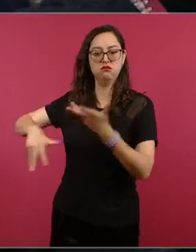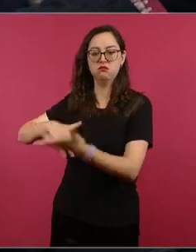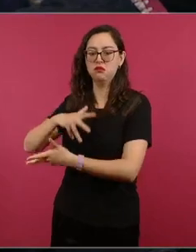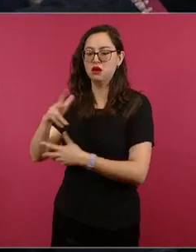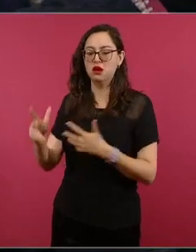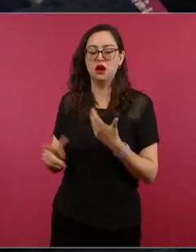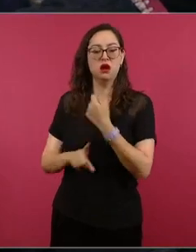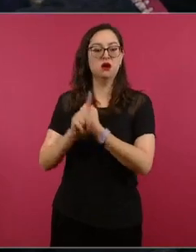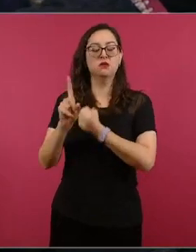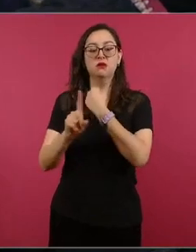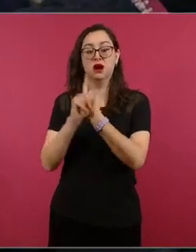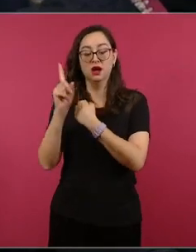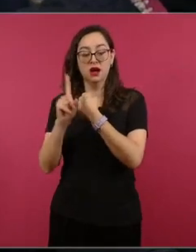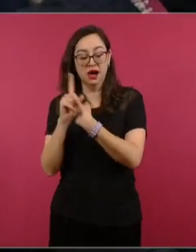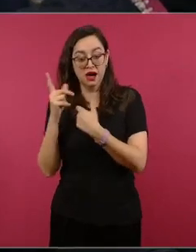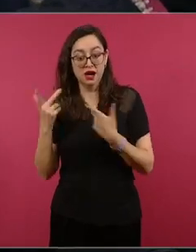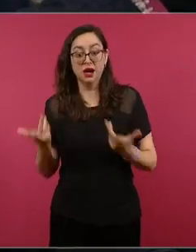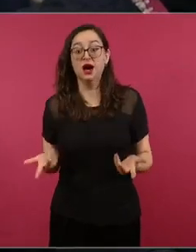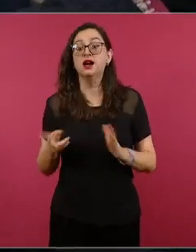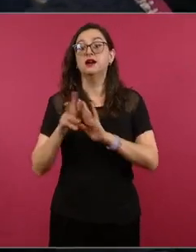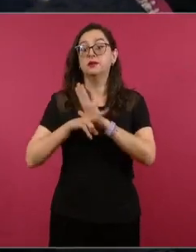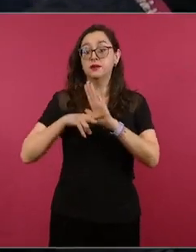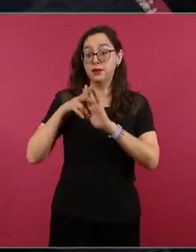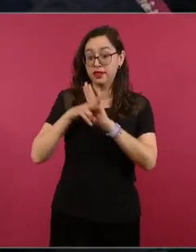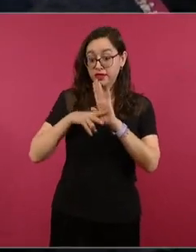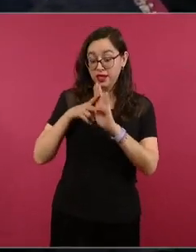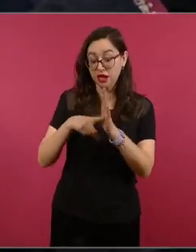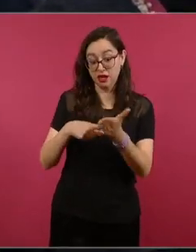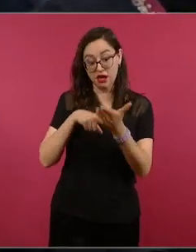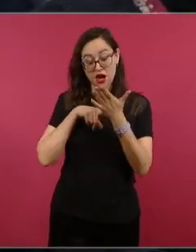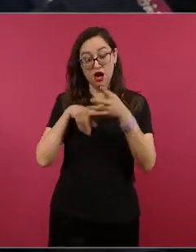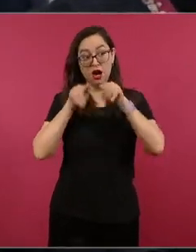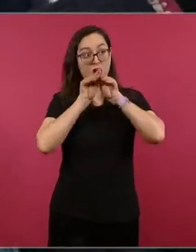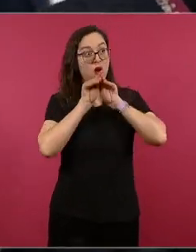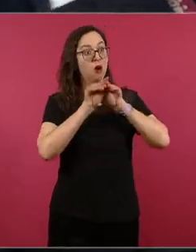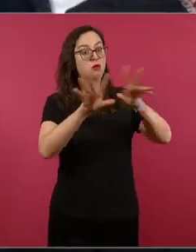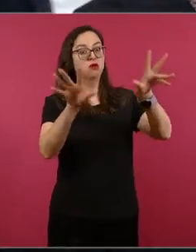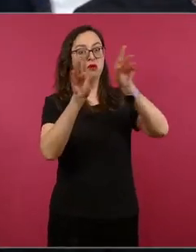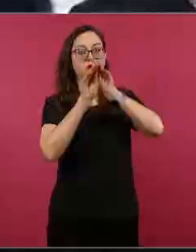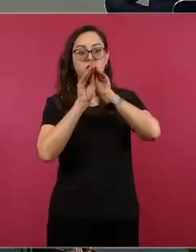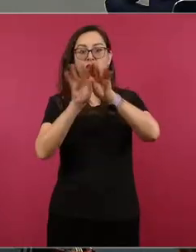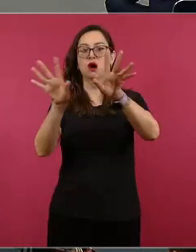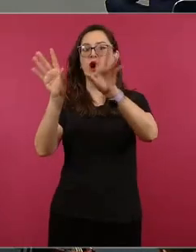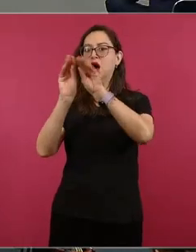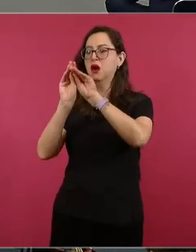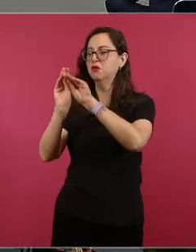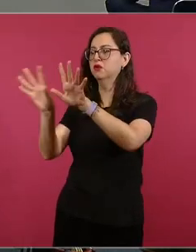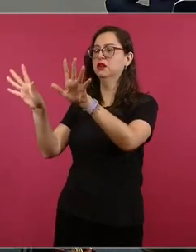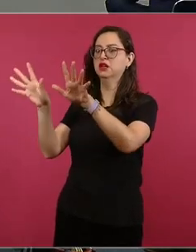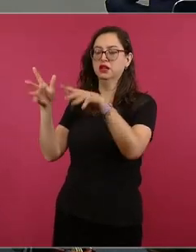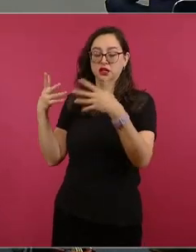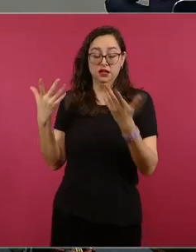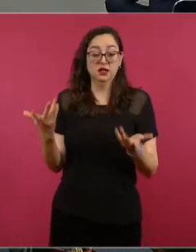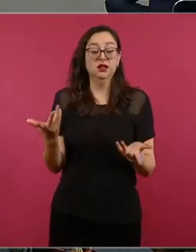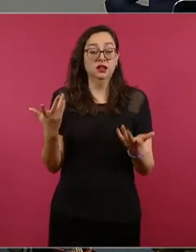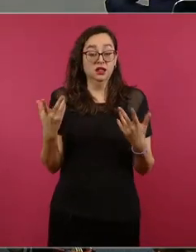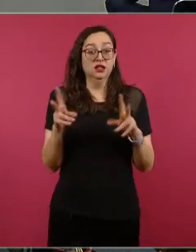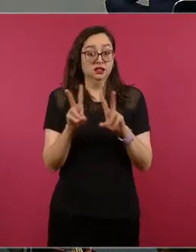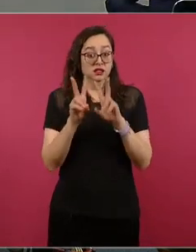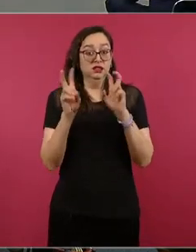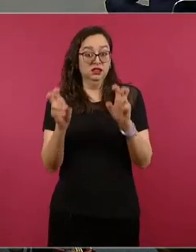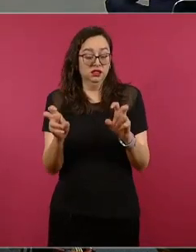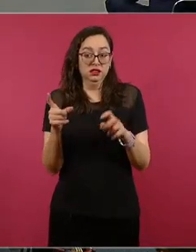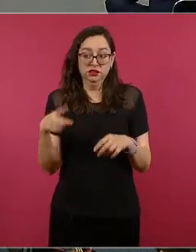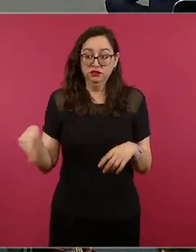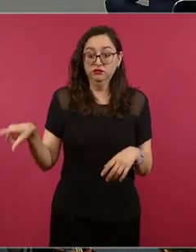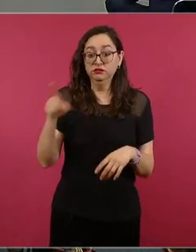de violencia. Hay incluso ya algunos videos que han publicado, digo, para no hacerles publicidad en torno a eso, pero que han hablado de llegar a